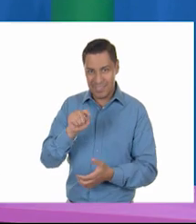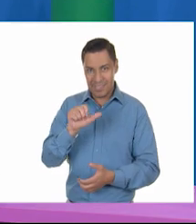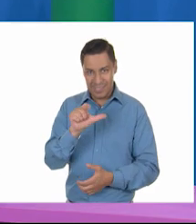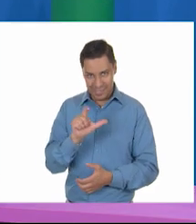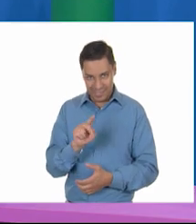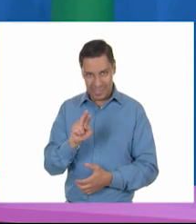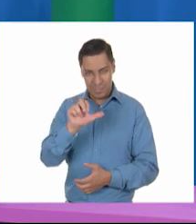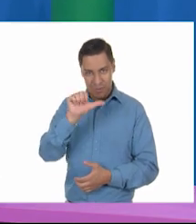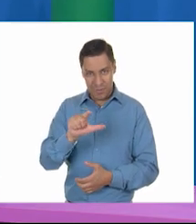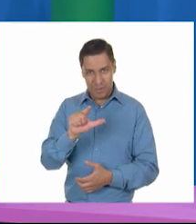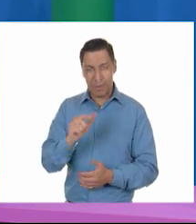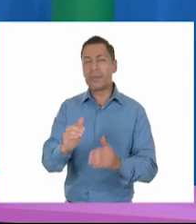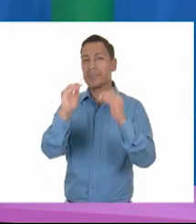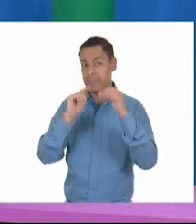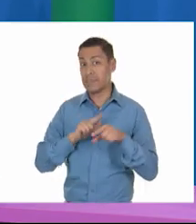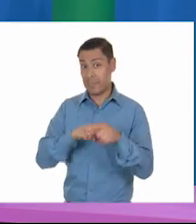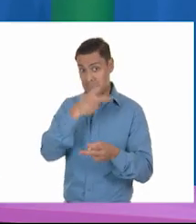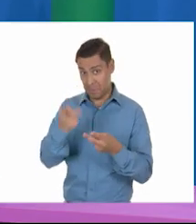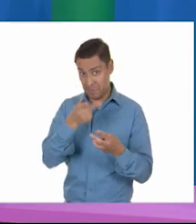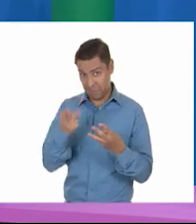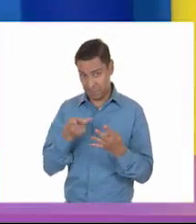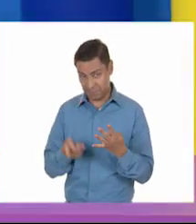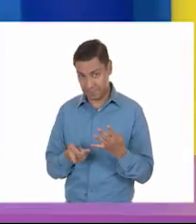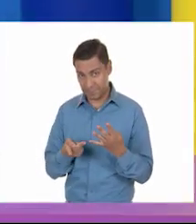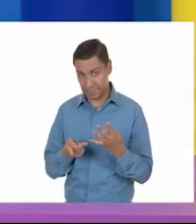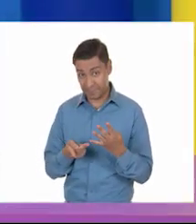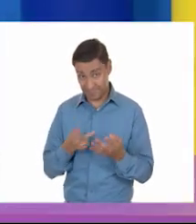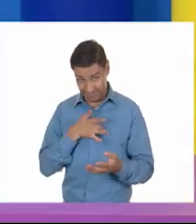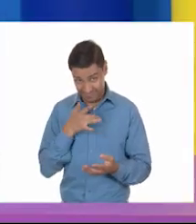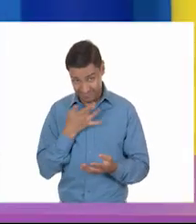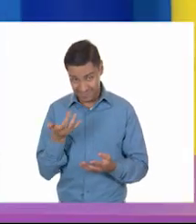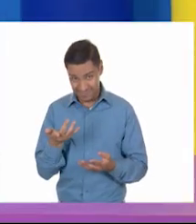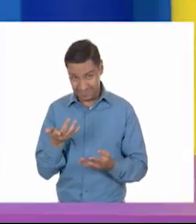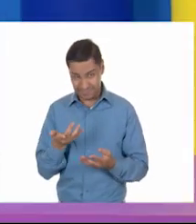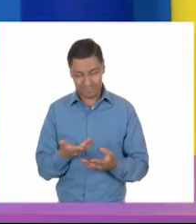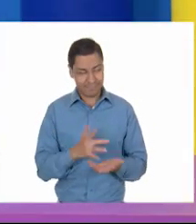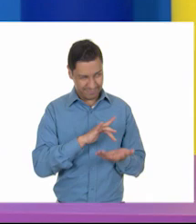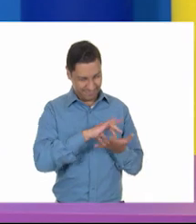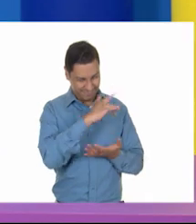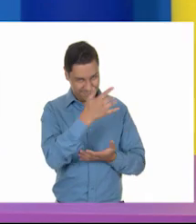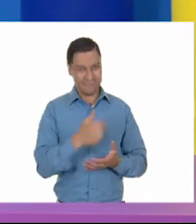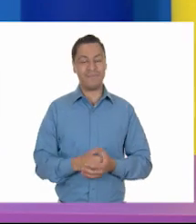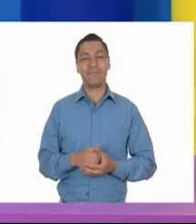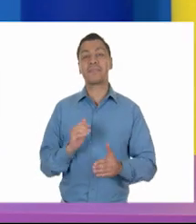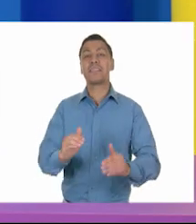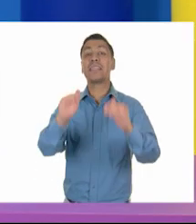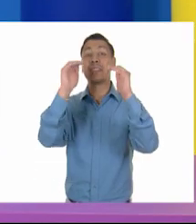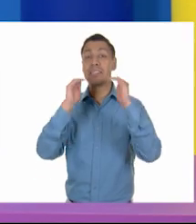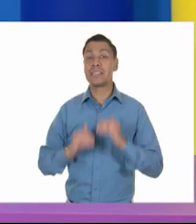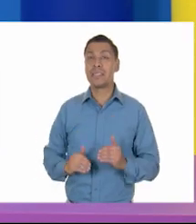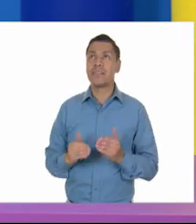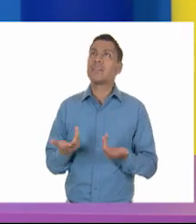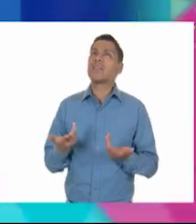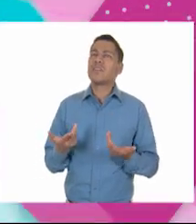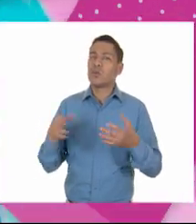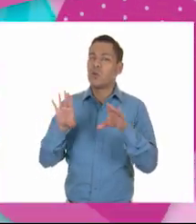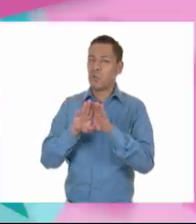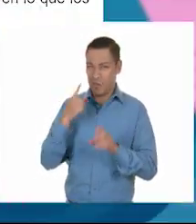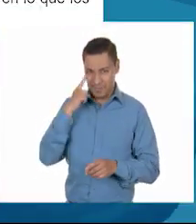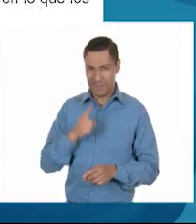continúas con las demás preguntas, Raulito? ¿Te parece? Bueno, sí, gracias. Bueno, la siguiente parte sería...